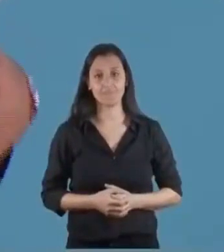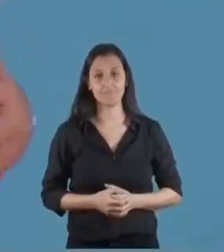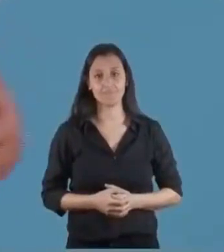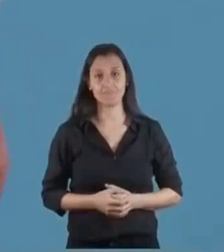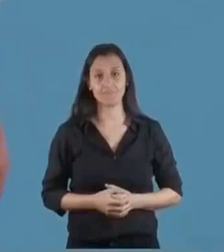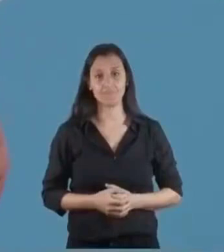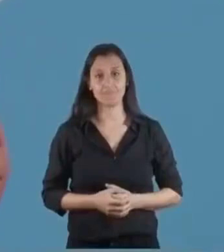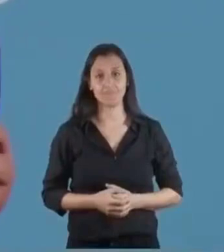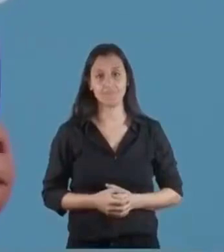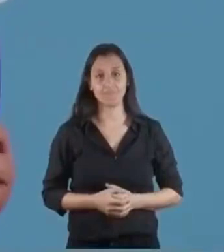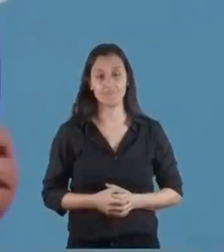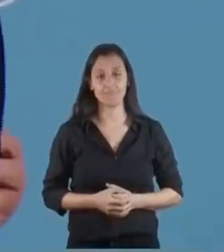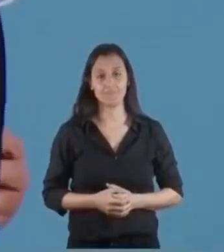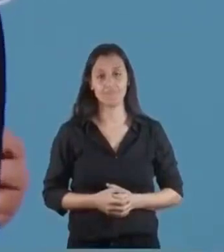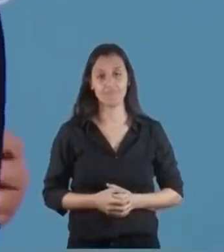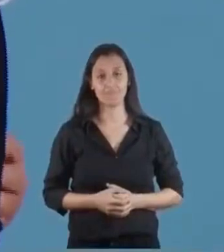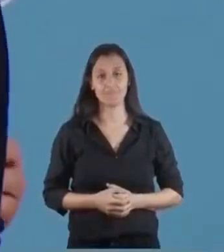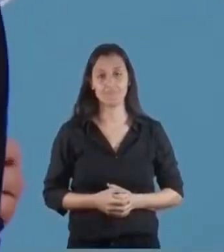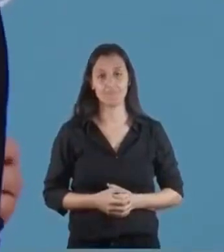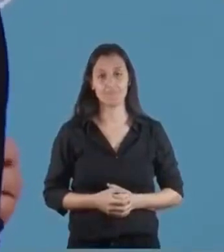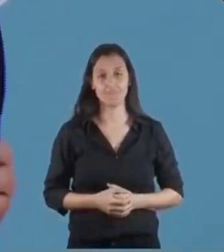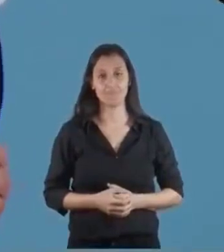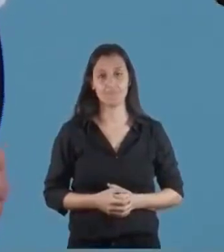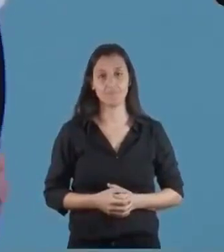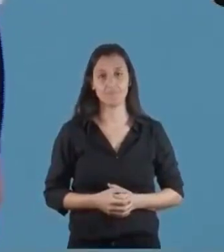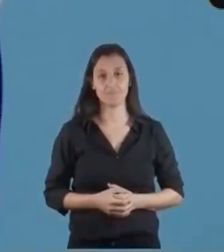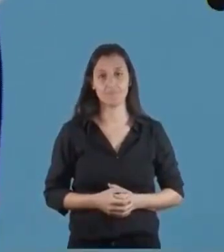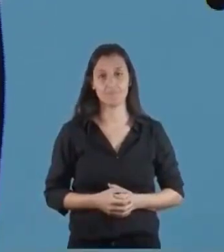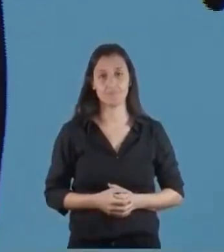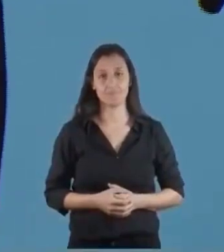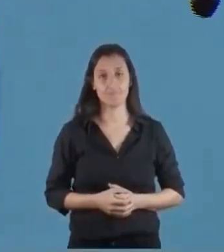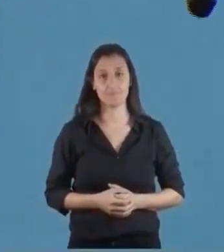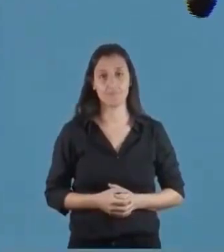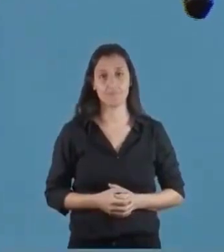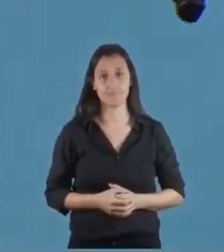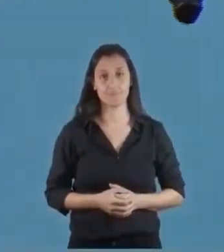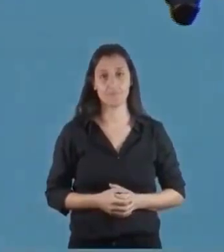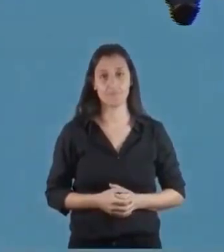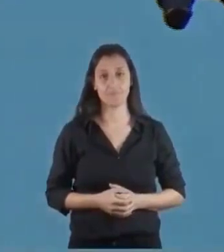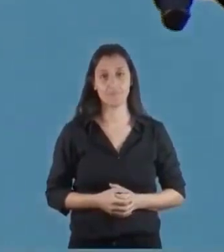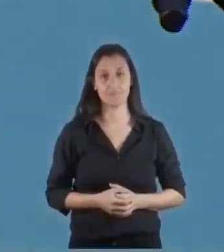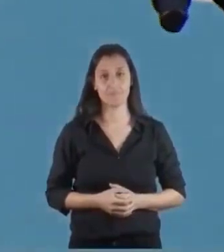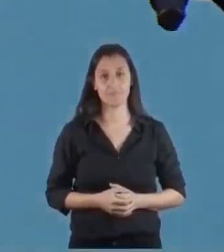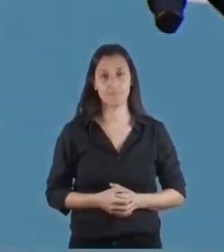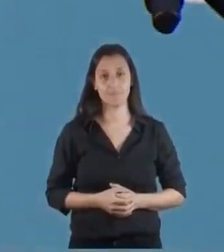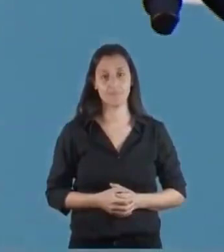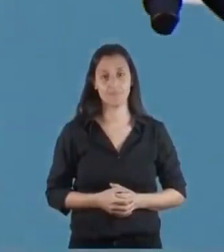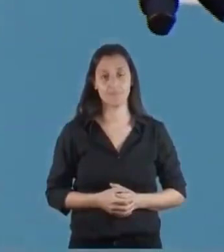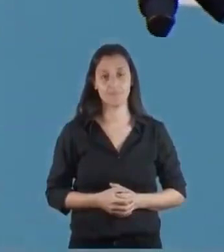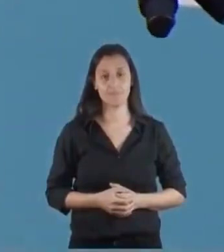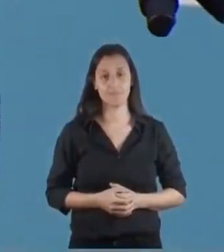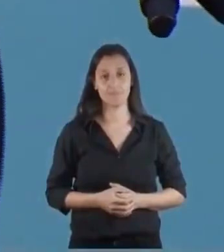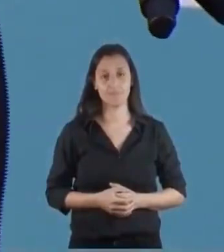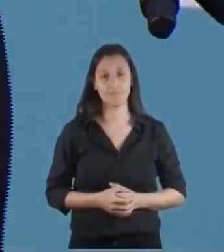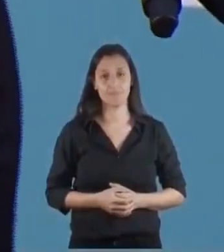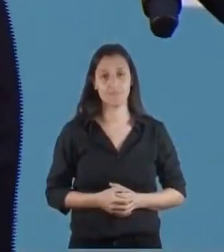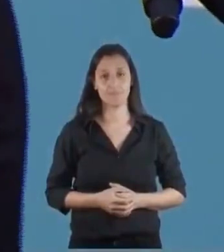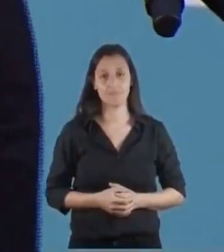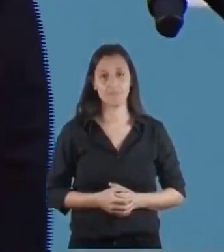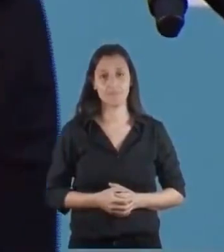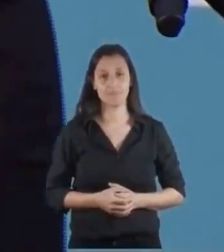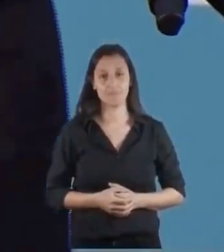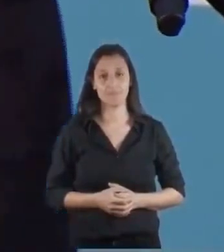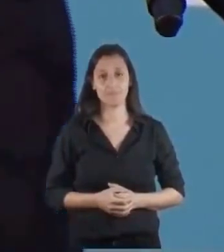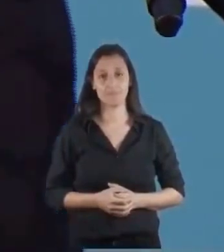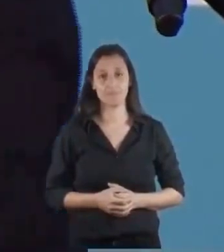incluyendo jubilaciones, pensiones, pensiones no contributivas, por discapacidad, asignación universal por hijo,